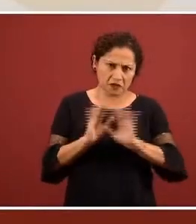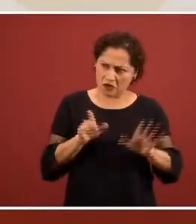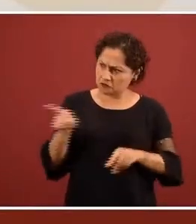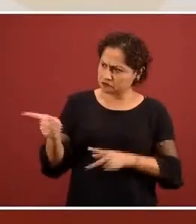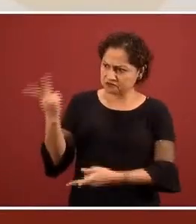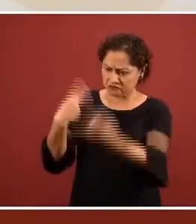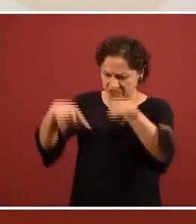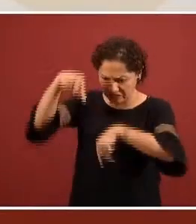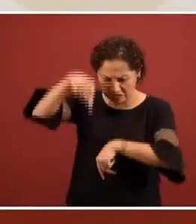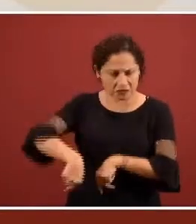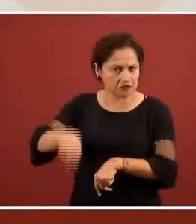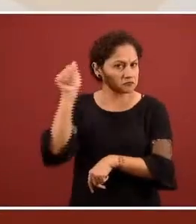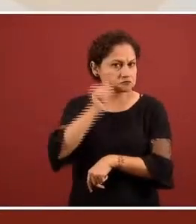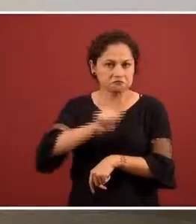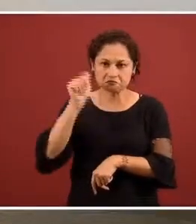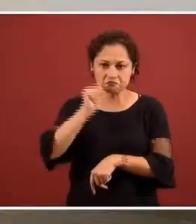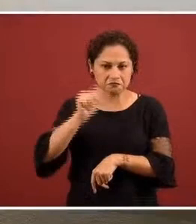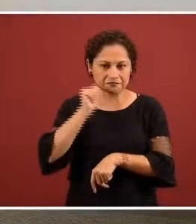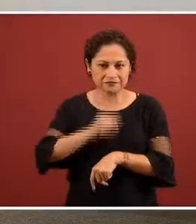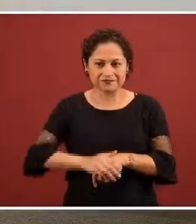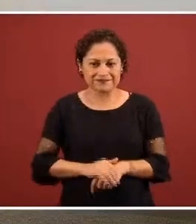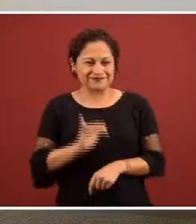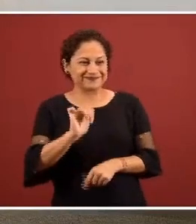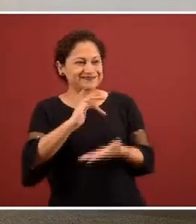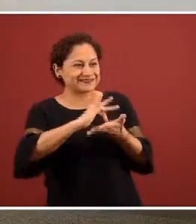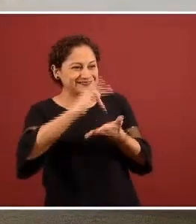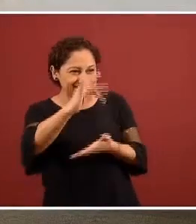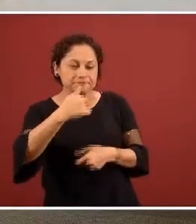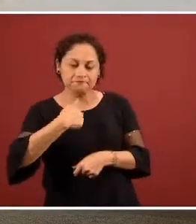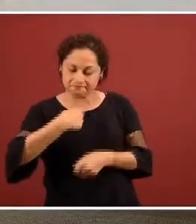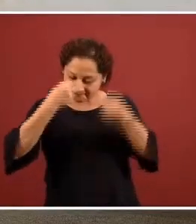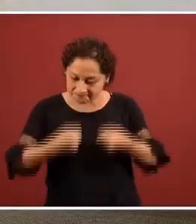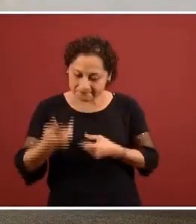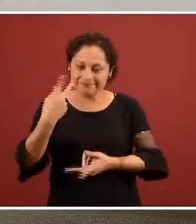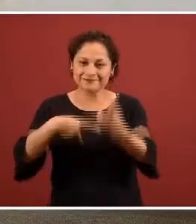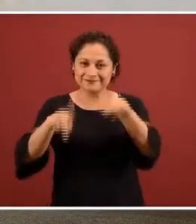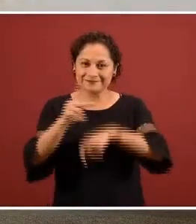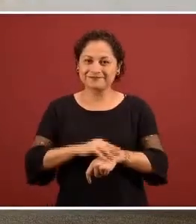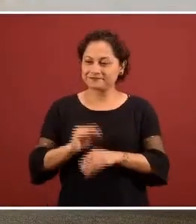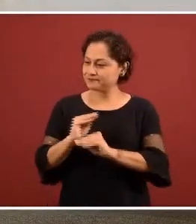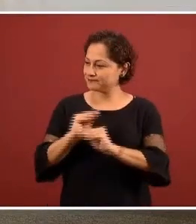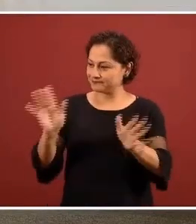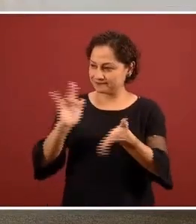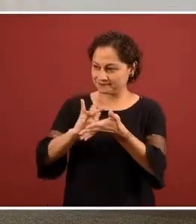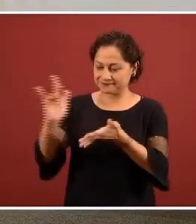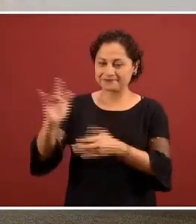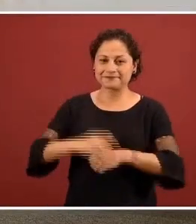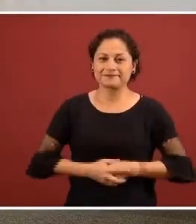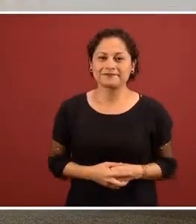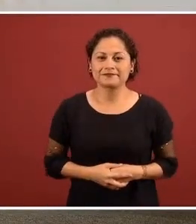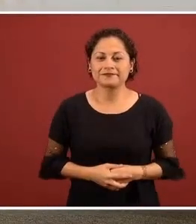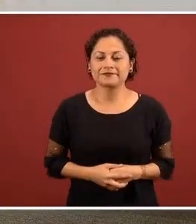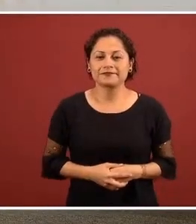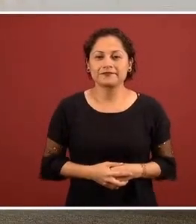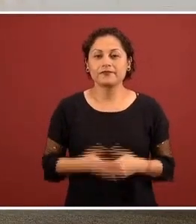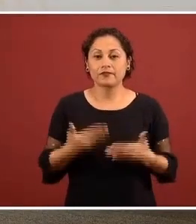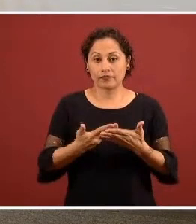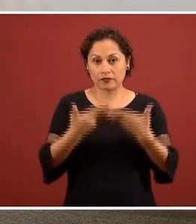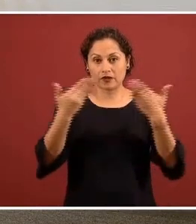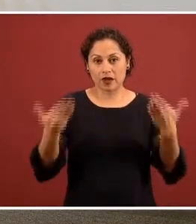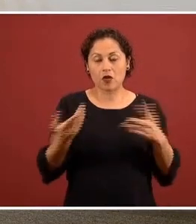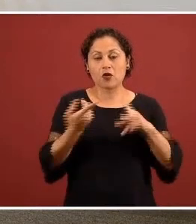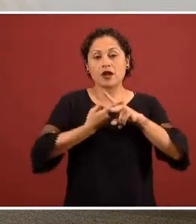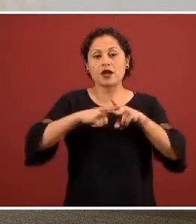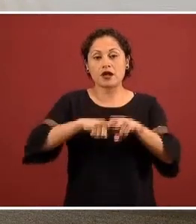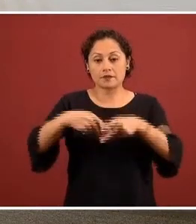siempre. Ay, qué amable. Le voy a tomar la palabra. Claro que sí. Muchas gracias. Vamos a pasar entonces a la